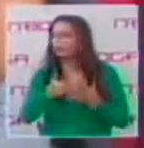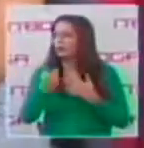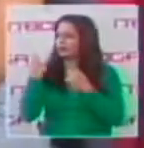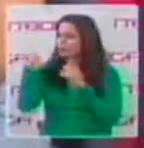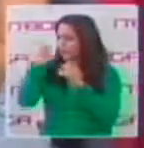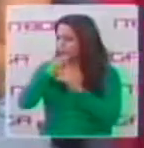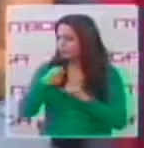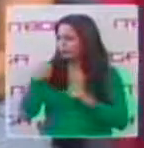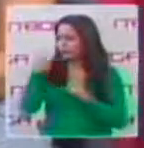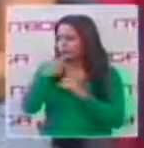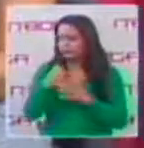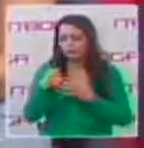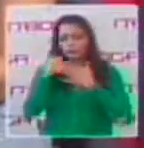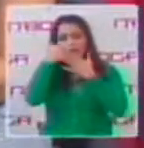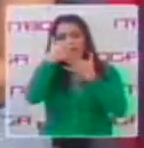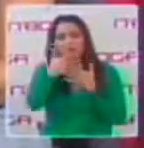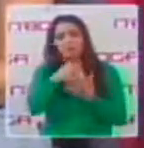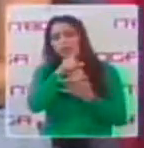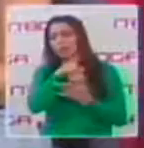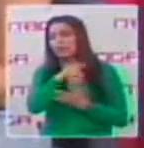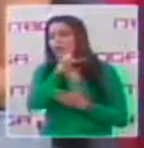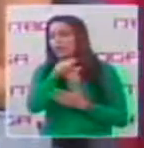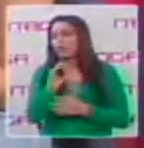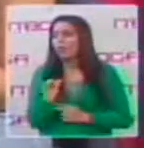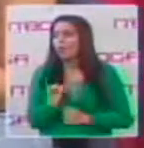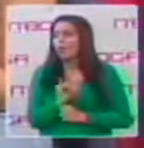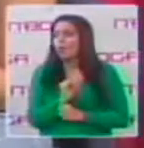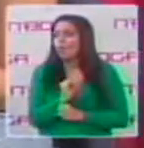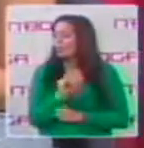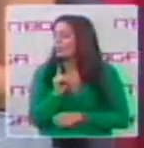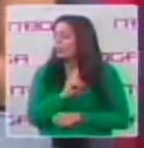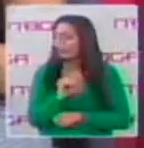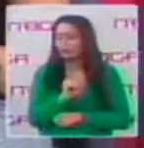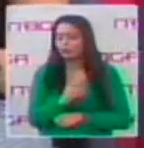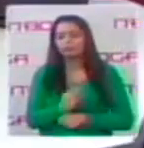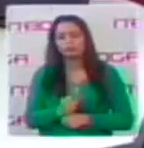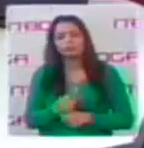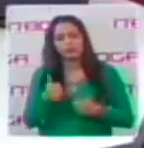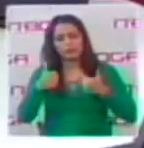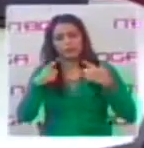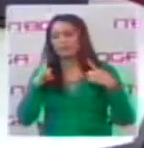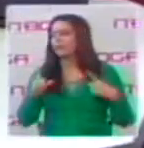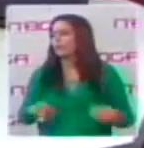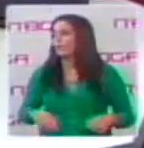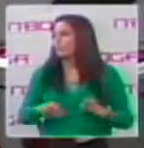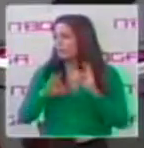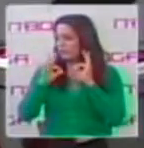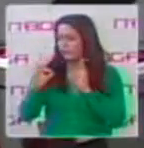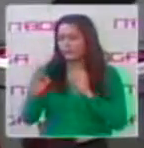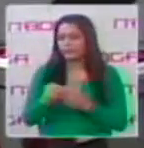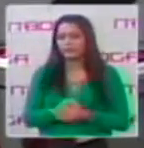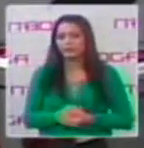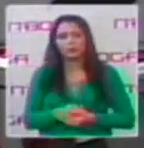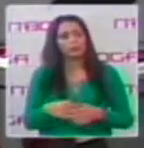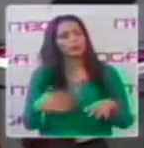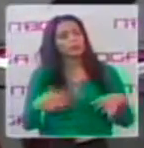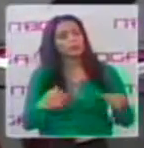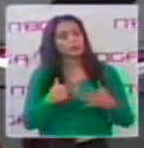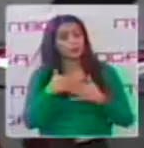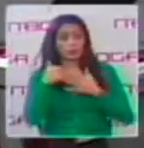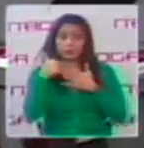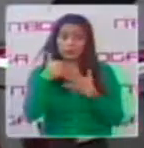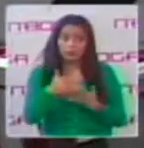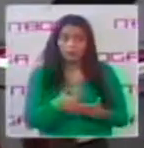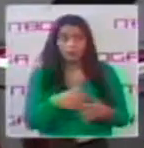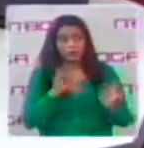para combatir el hambre y la desnutrición en Guayaquil. Entonces definitivamente esto sería una ayuda, porque qué